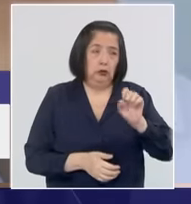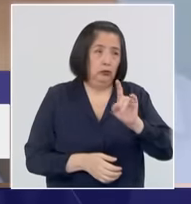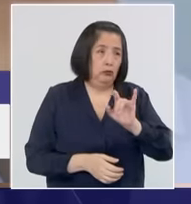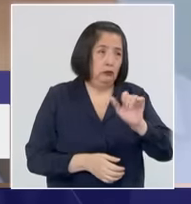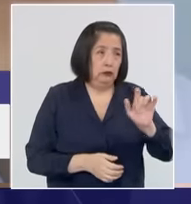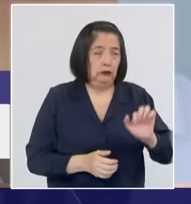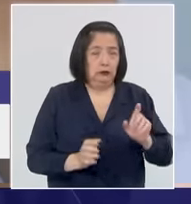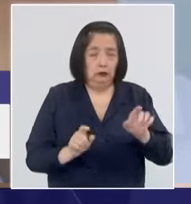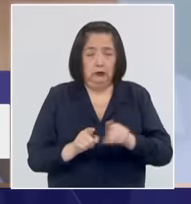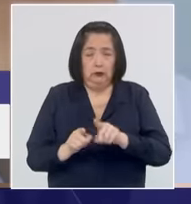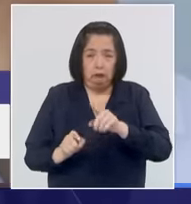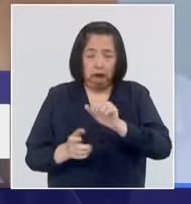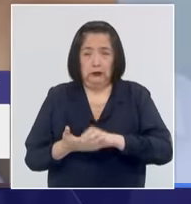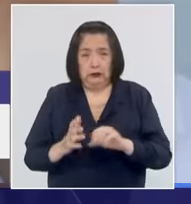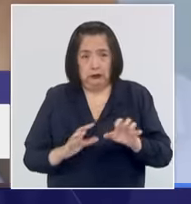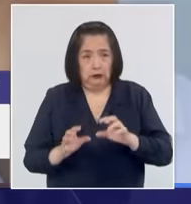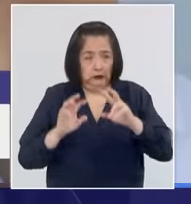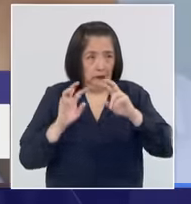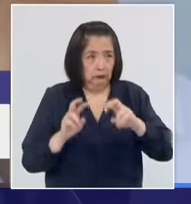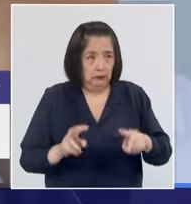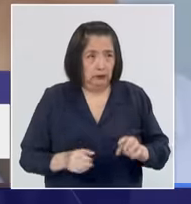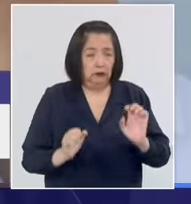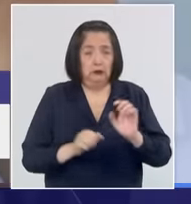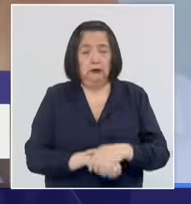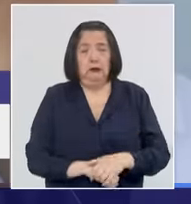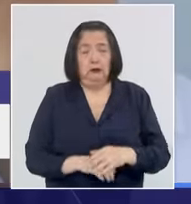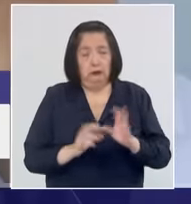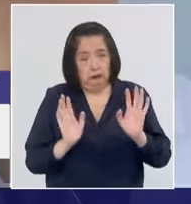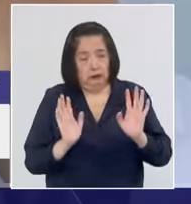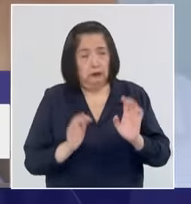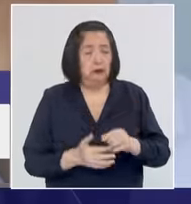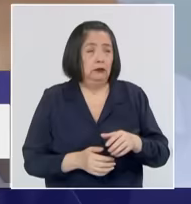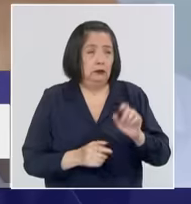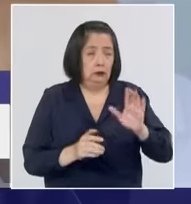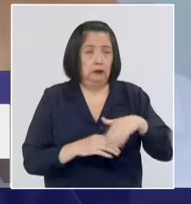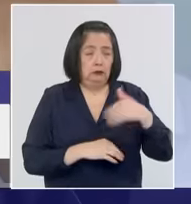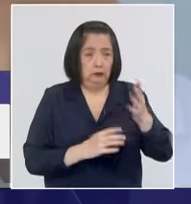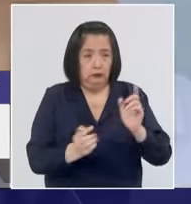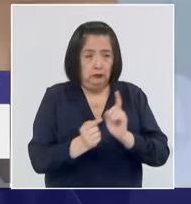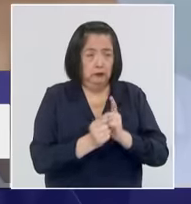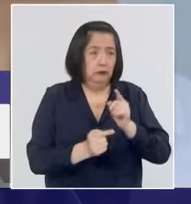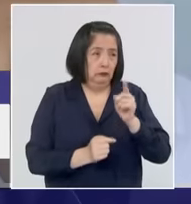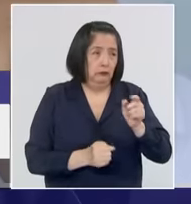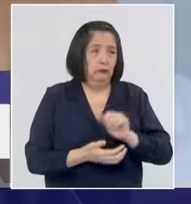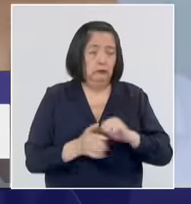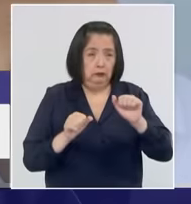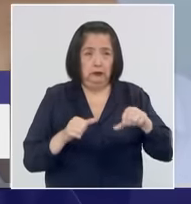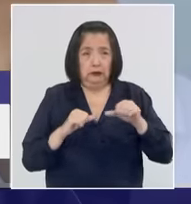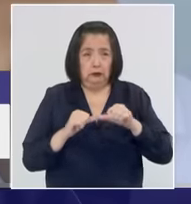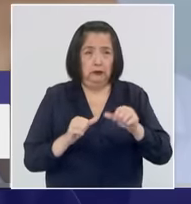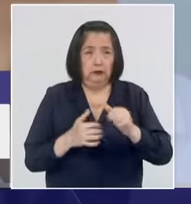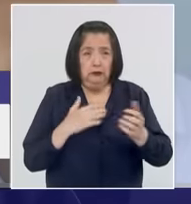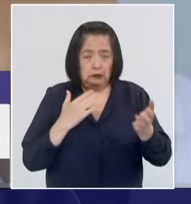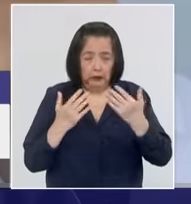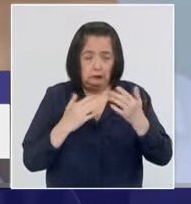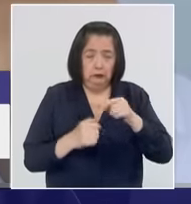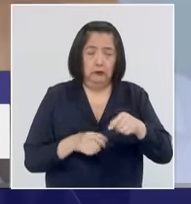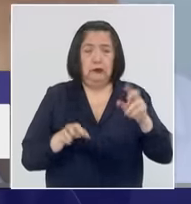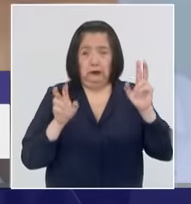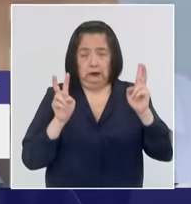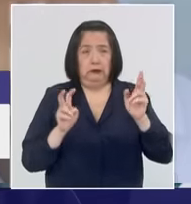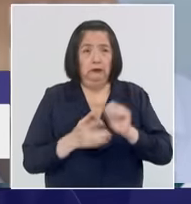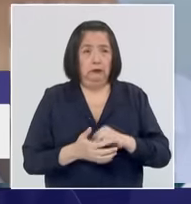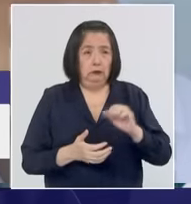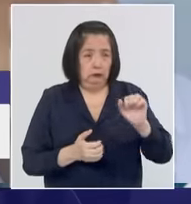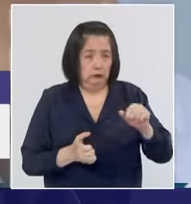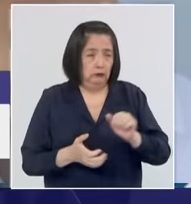acerque y de oficio también haga una investigación al respecto. En todo caso, Carla, vamos a rezar contigo más adelante para seguir hablando de este tema. Vamos